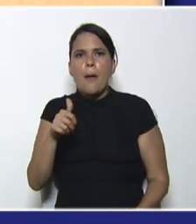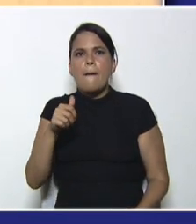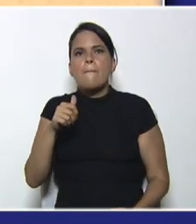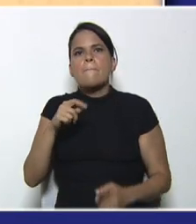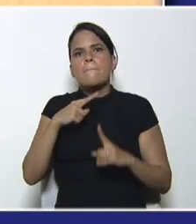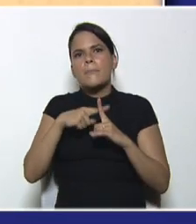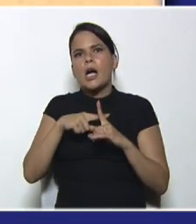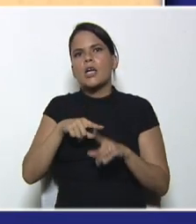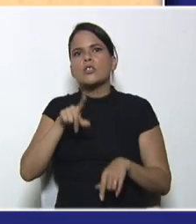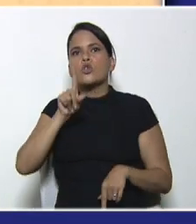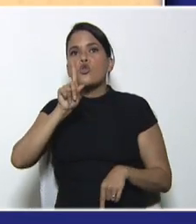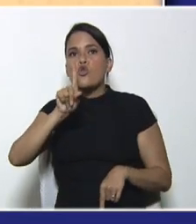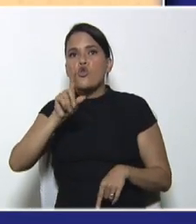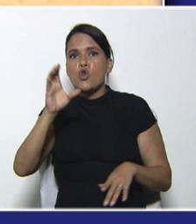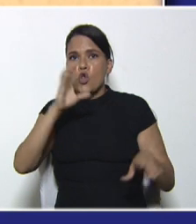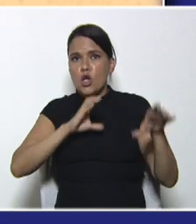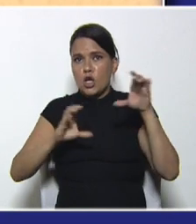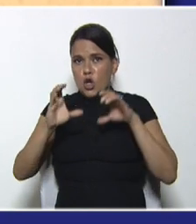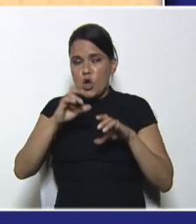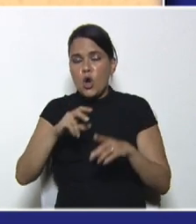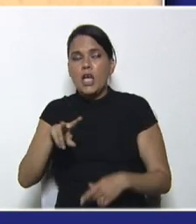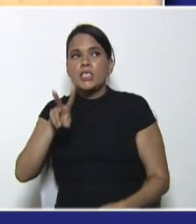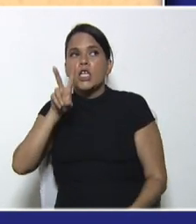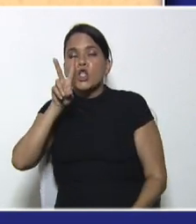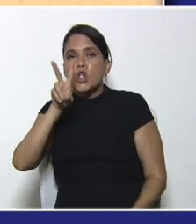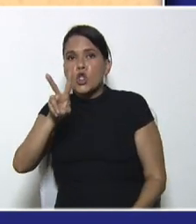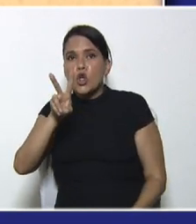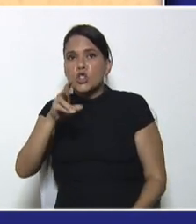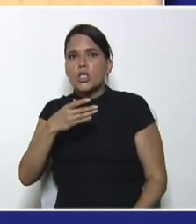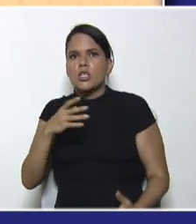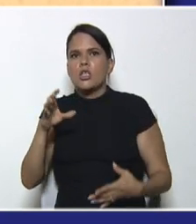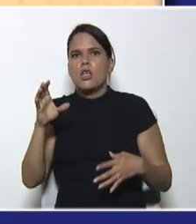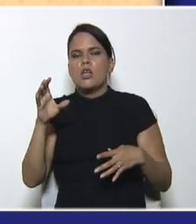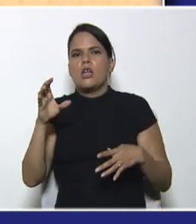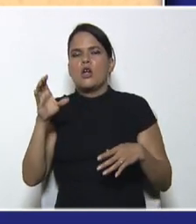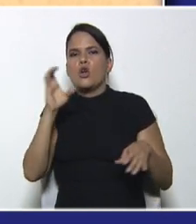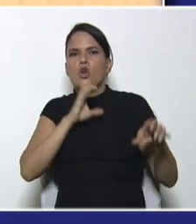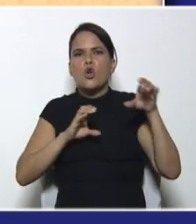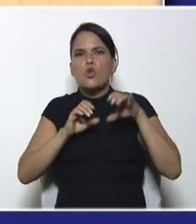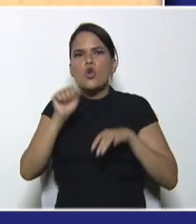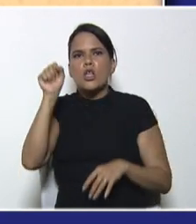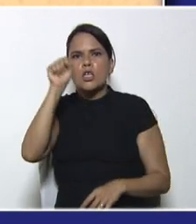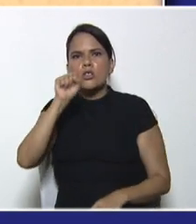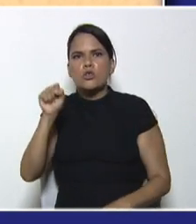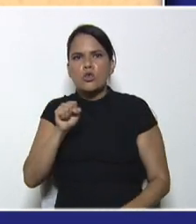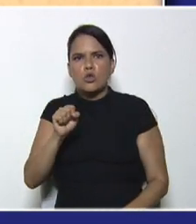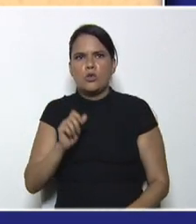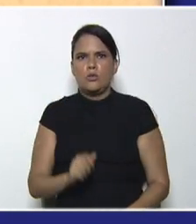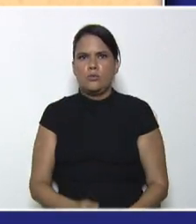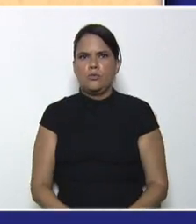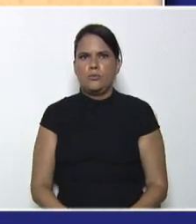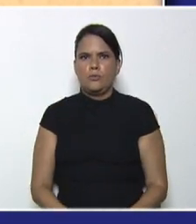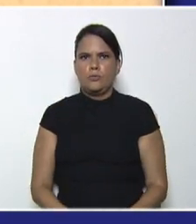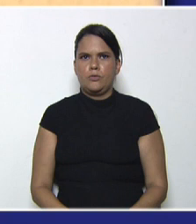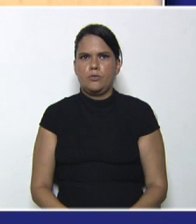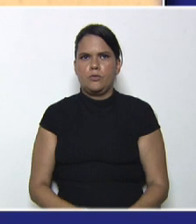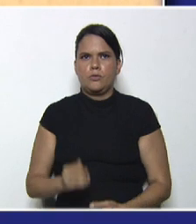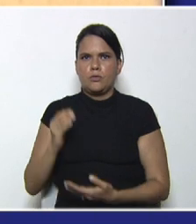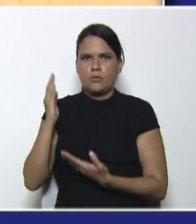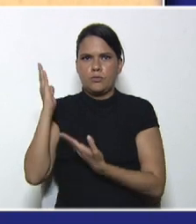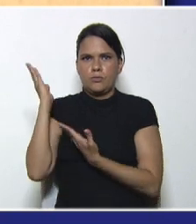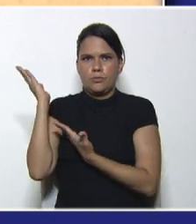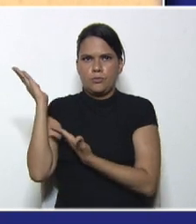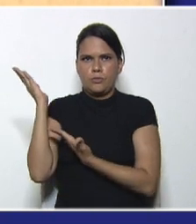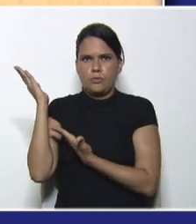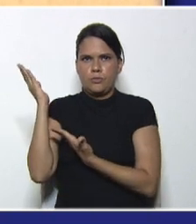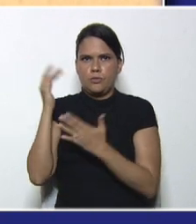cloro produce 2 moles de cloruro de sodio. Esto que está aquí señalado se llaman coeficientes estequiométricos